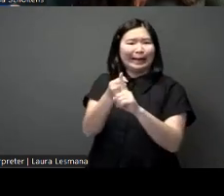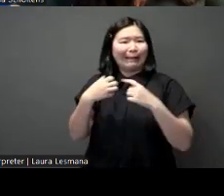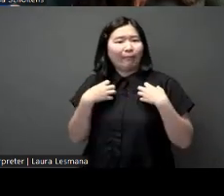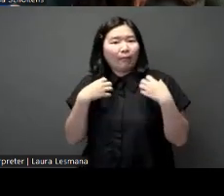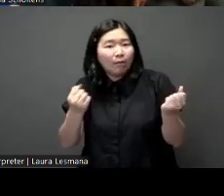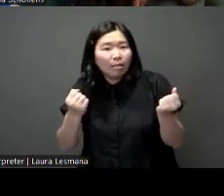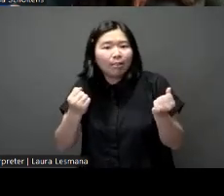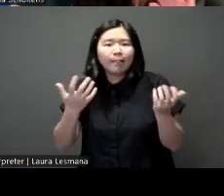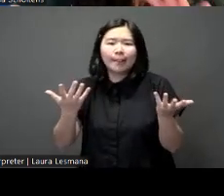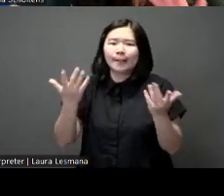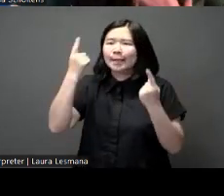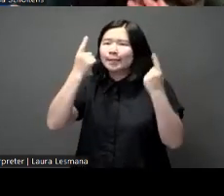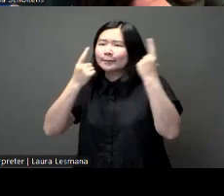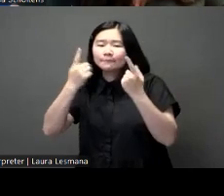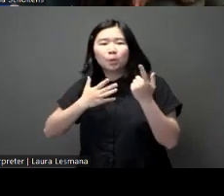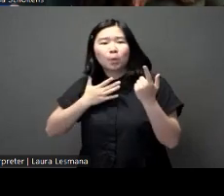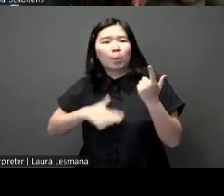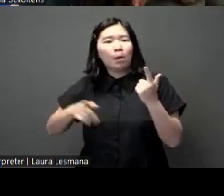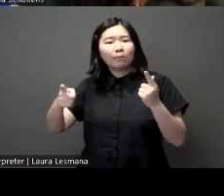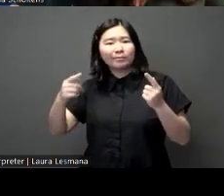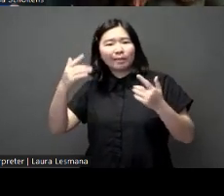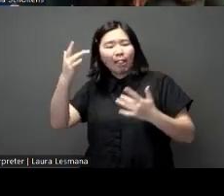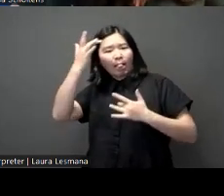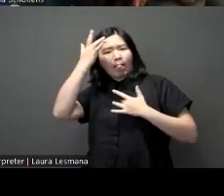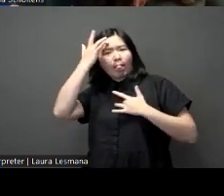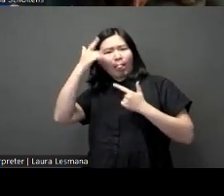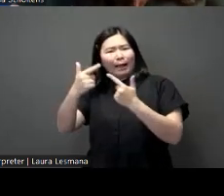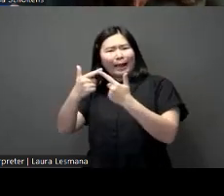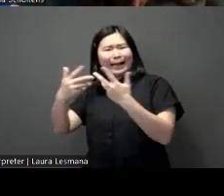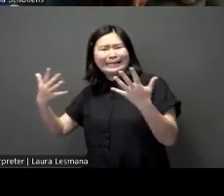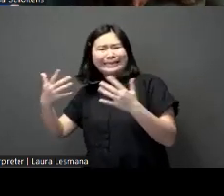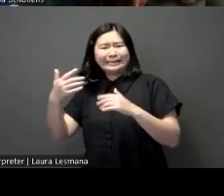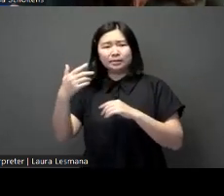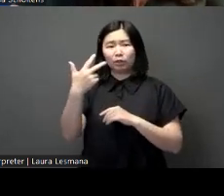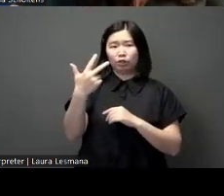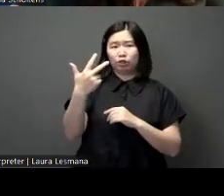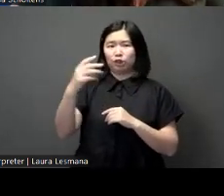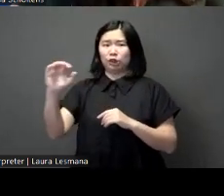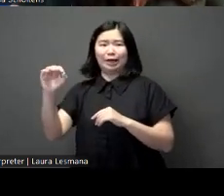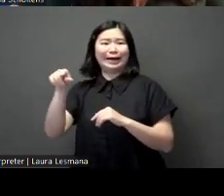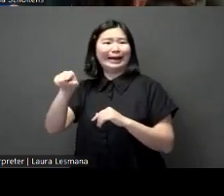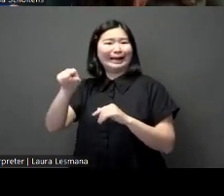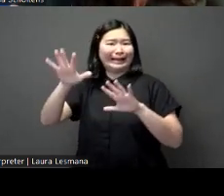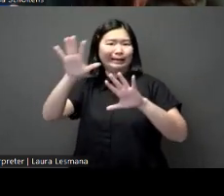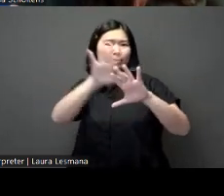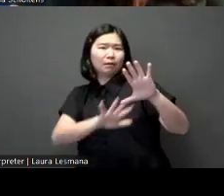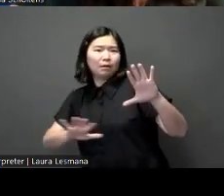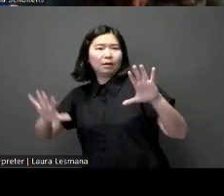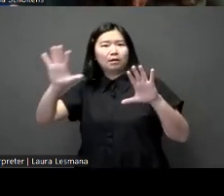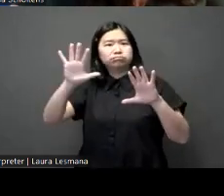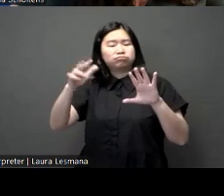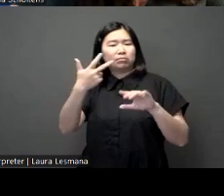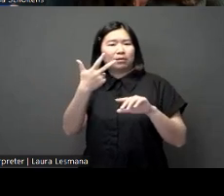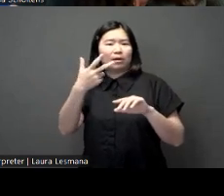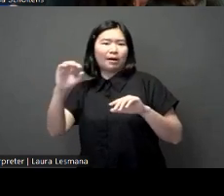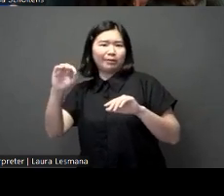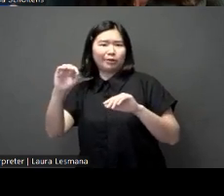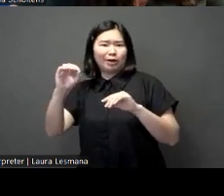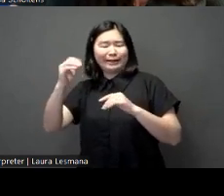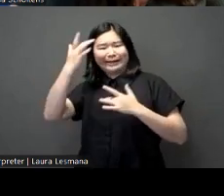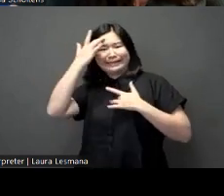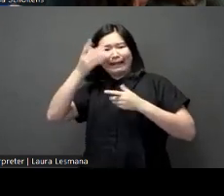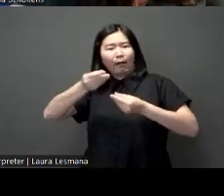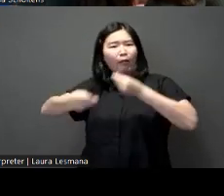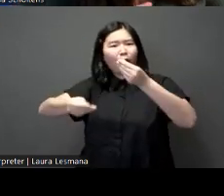año 2030. emphasizes Esta four key iniciativa hace pillars: hincapié en cuatro integrating health pilares claves: services, integrar los servicios enhancing de salud, surveillance, mejorar